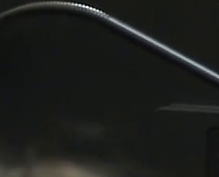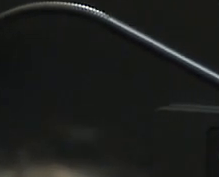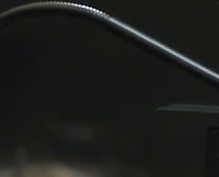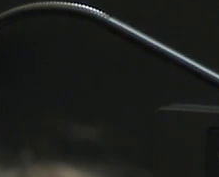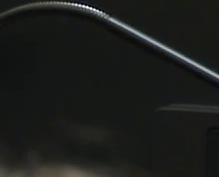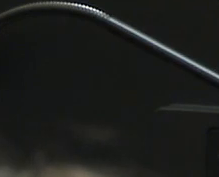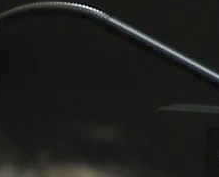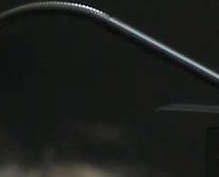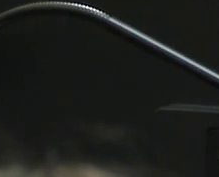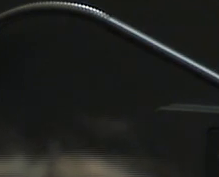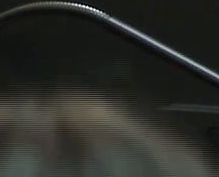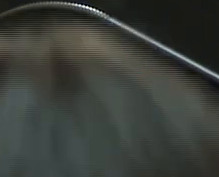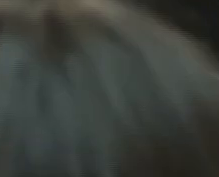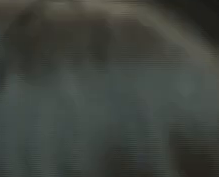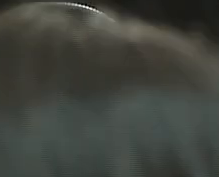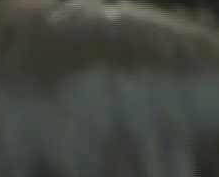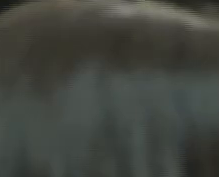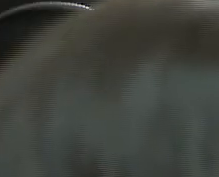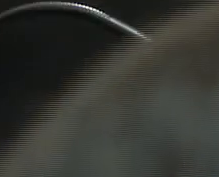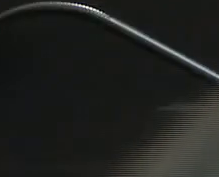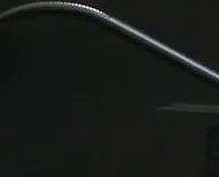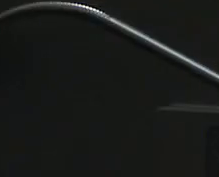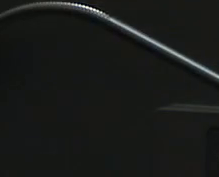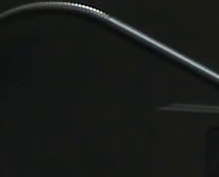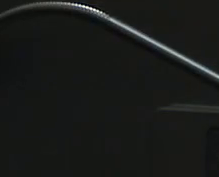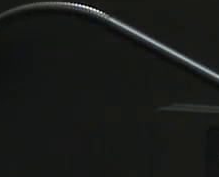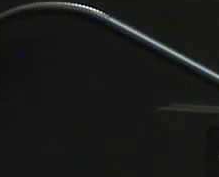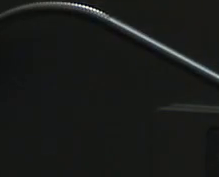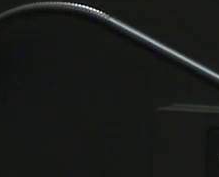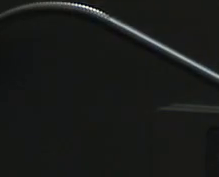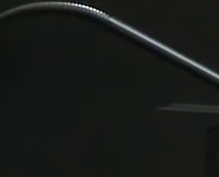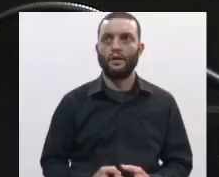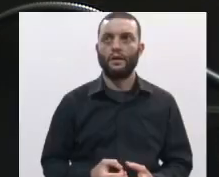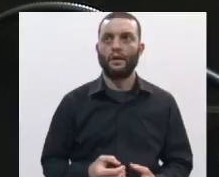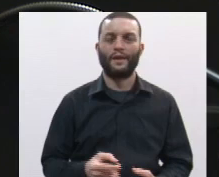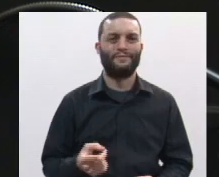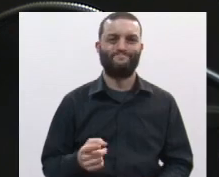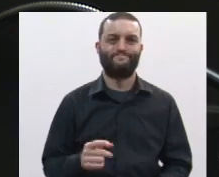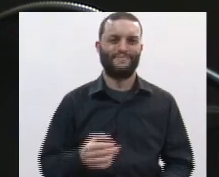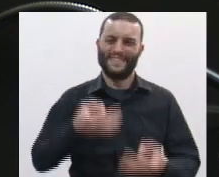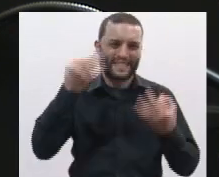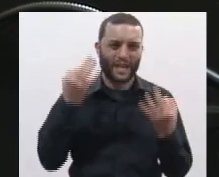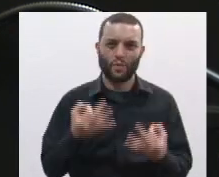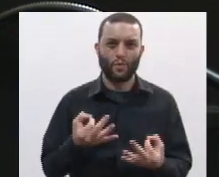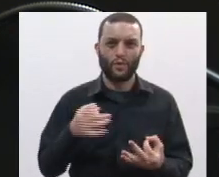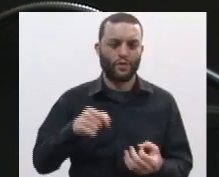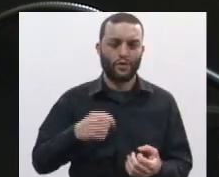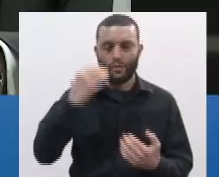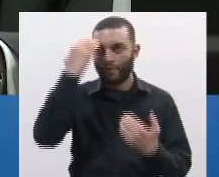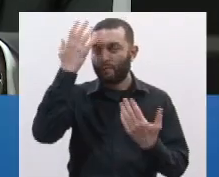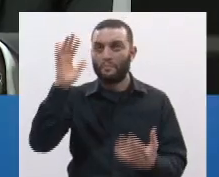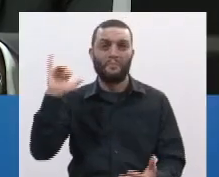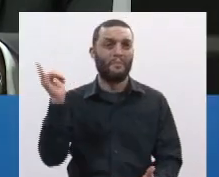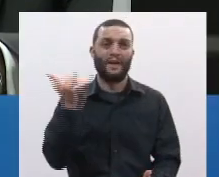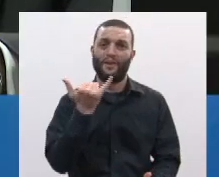que, por lo que yo lo conocí, estoy absolutamente convencido de que este, sin duda, es el